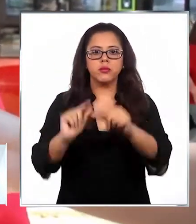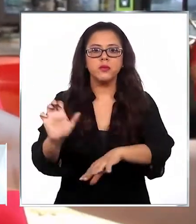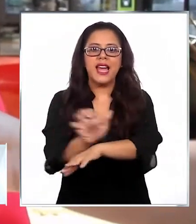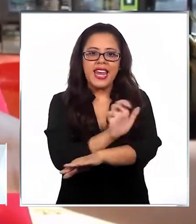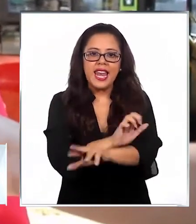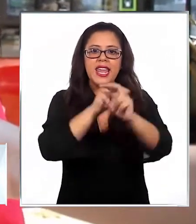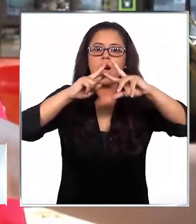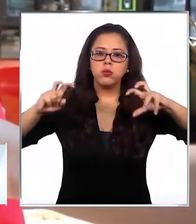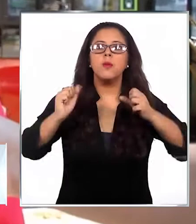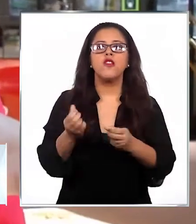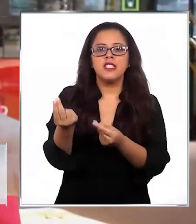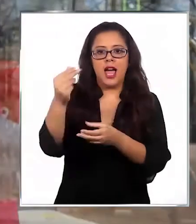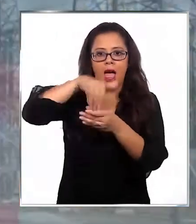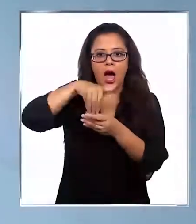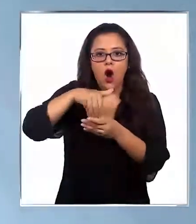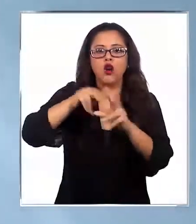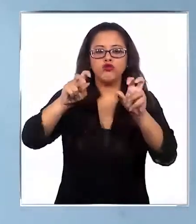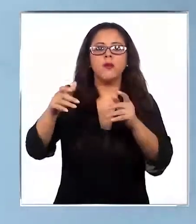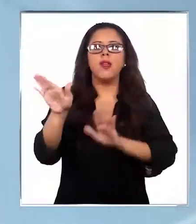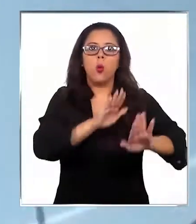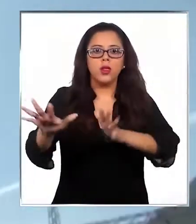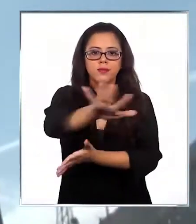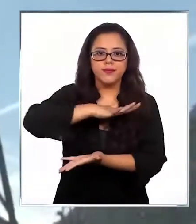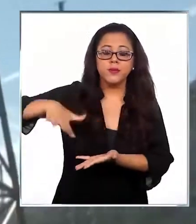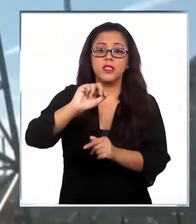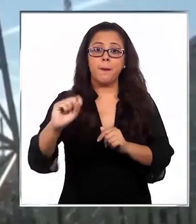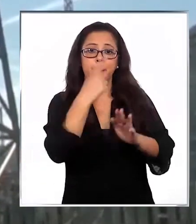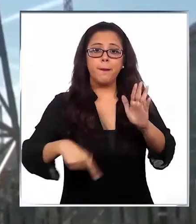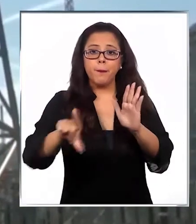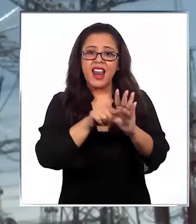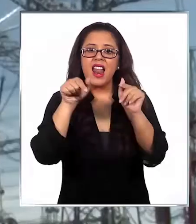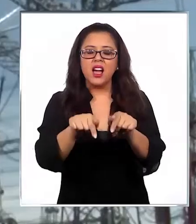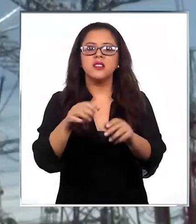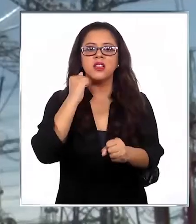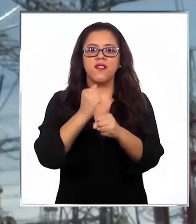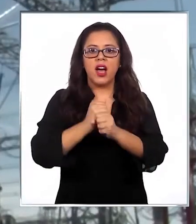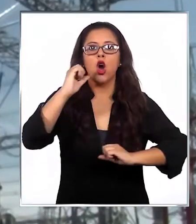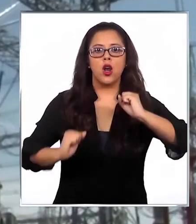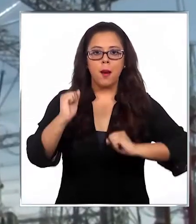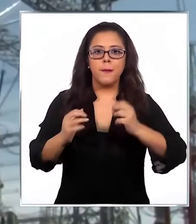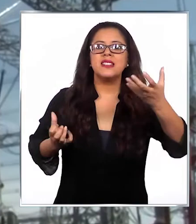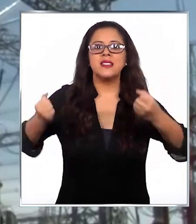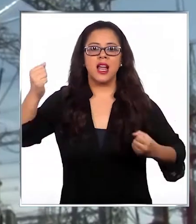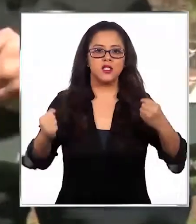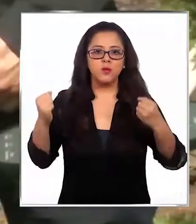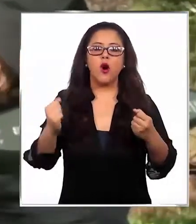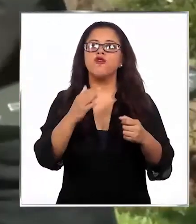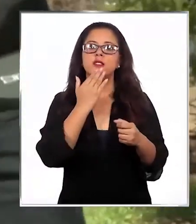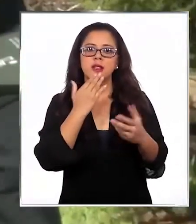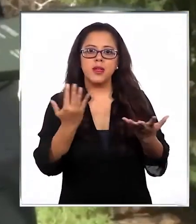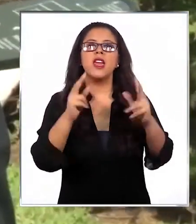también ahorrar plata y positivamente con el medio ambiente. Con esta primera ley se trabaja con la industria, el transporte